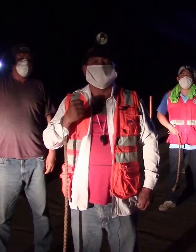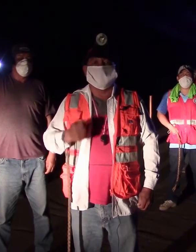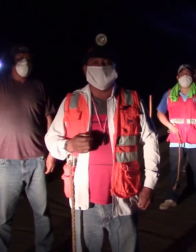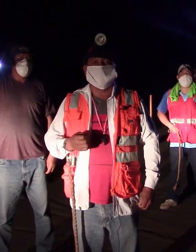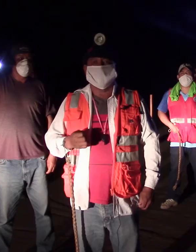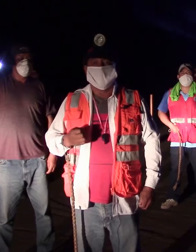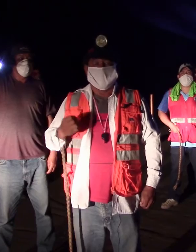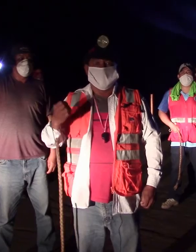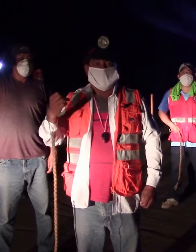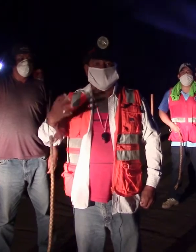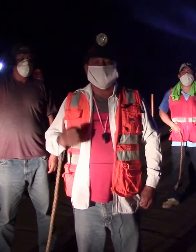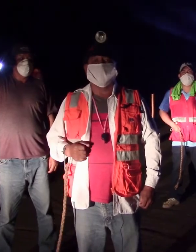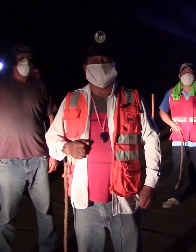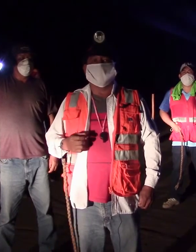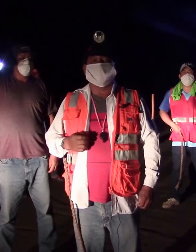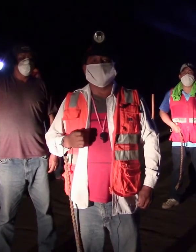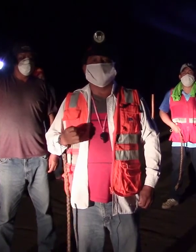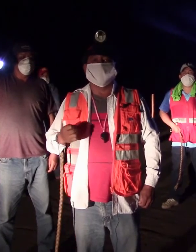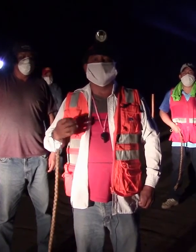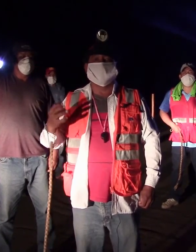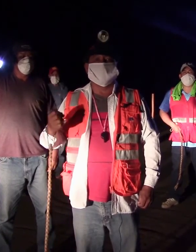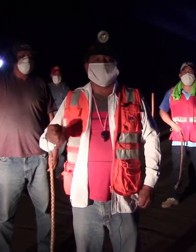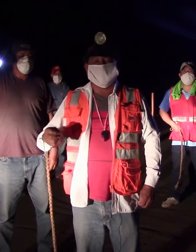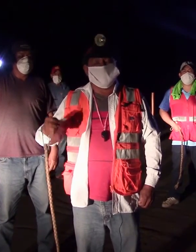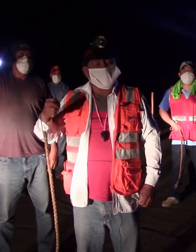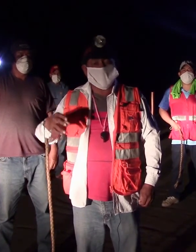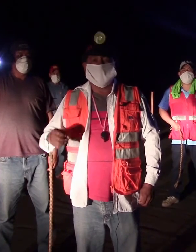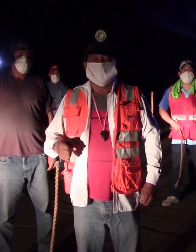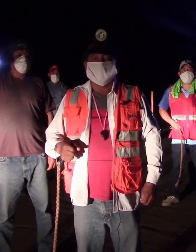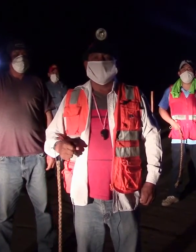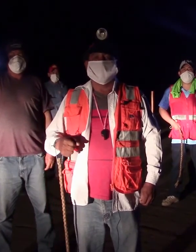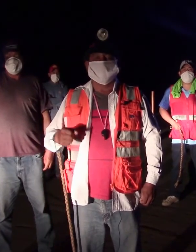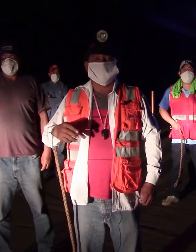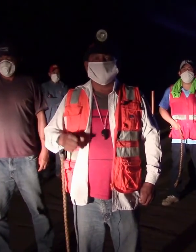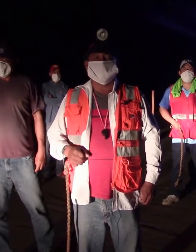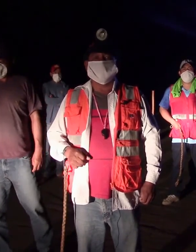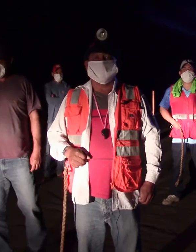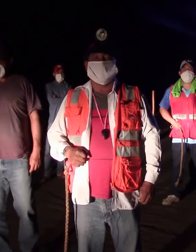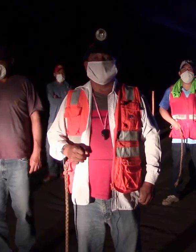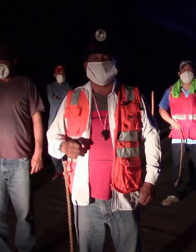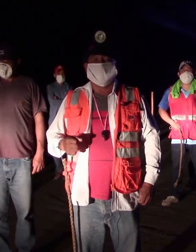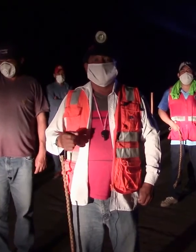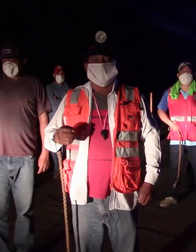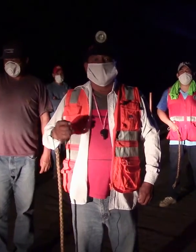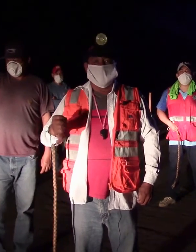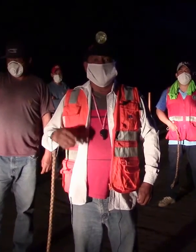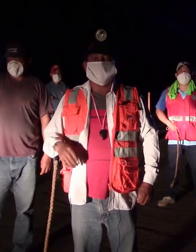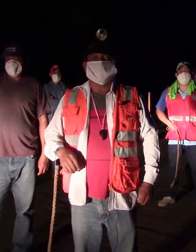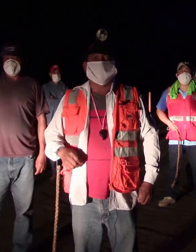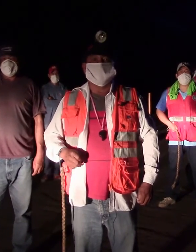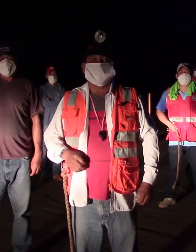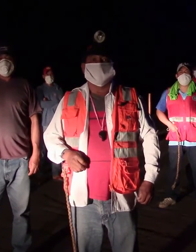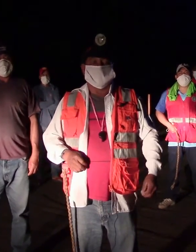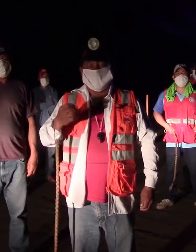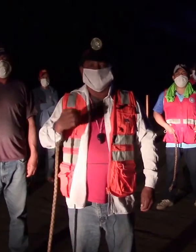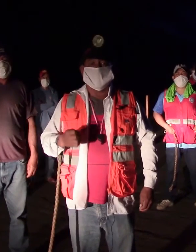totalmente preocupados porque quizás algunas personas están escapando y ya vamos quizás deteniendo a